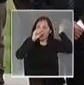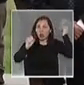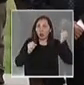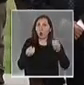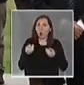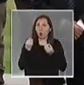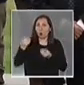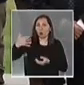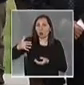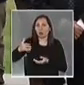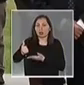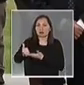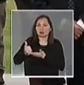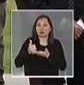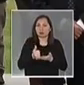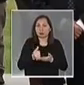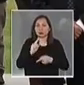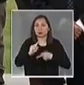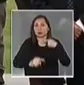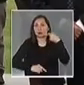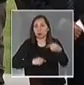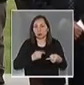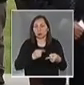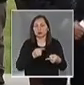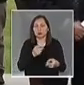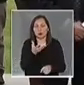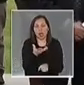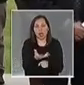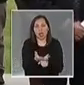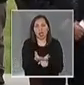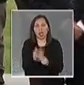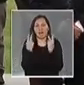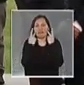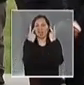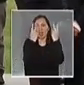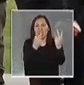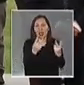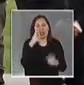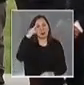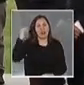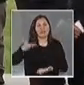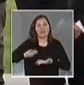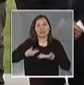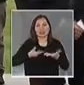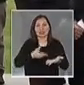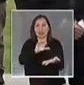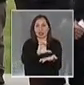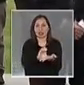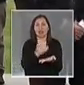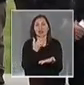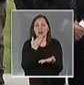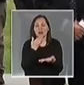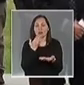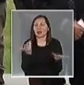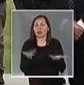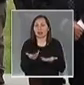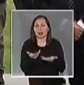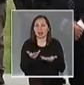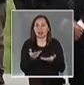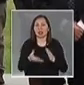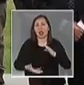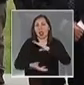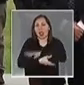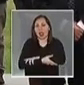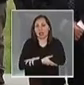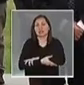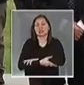justamente a esta designación de cara a nuestro viaje a México en una visita de Estado y también en el marco de la